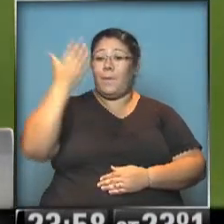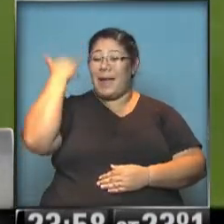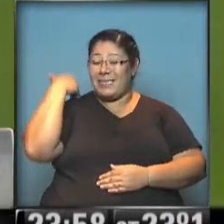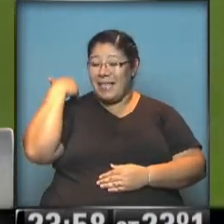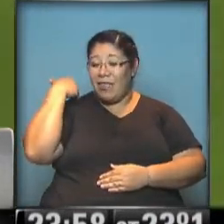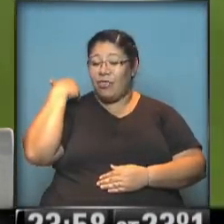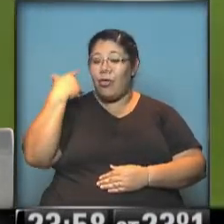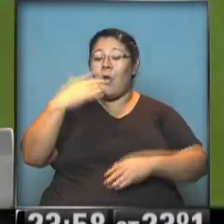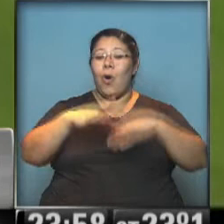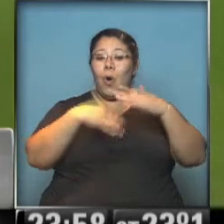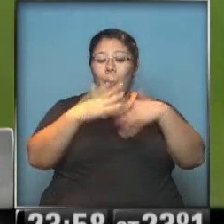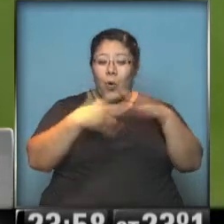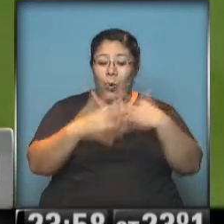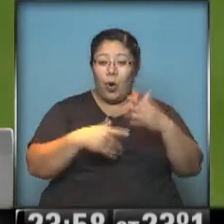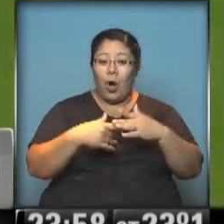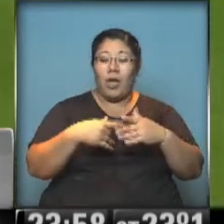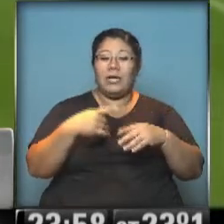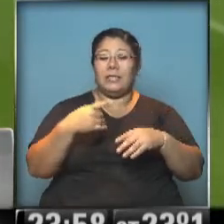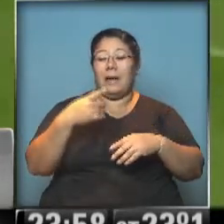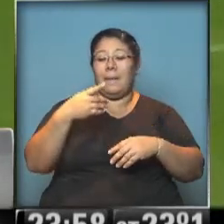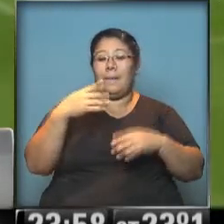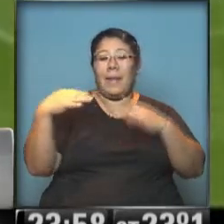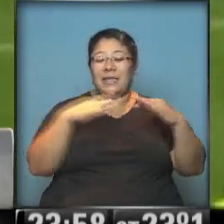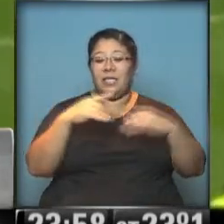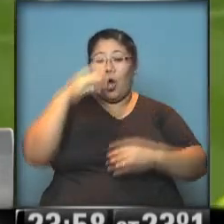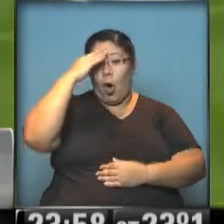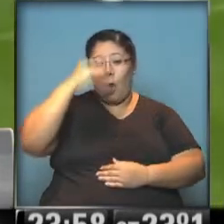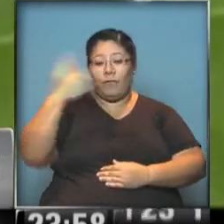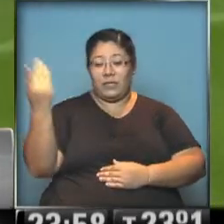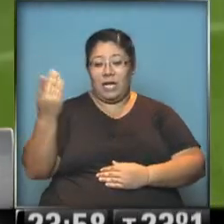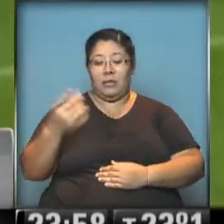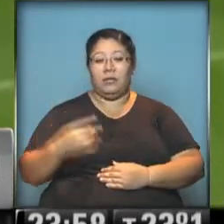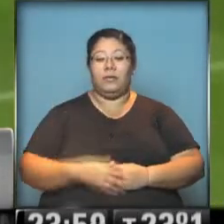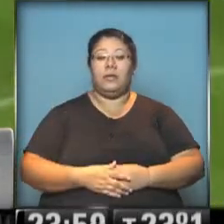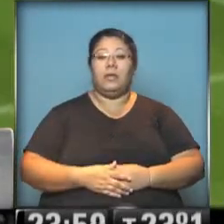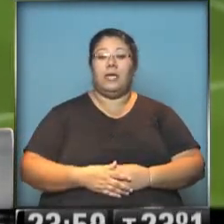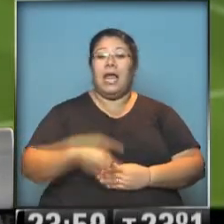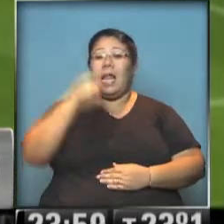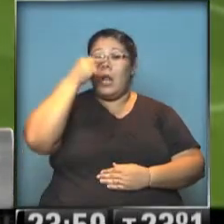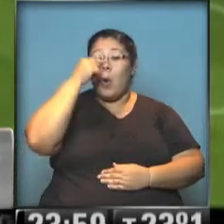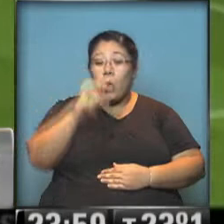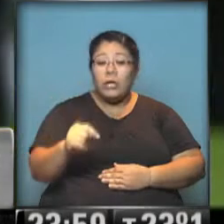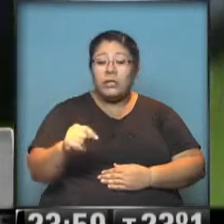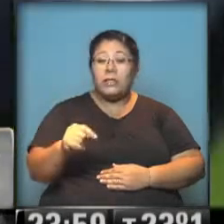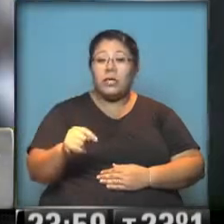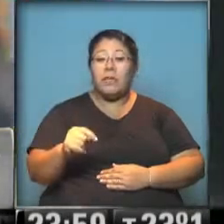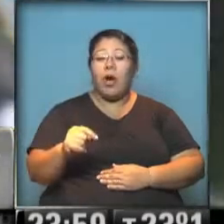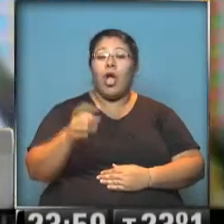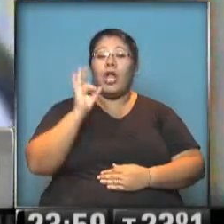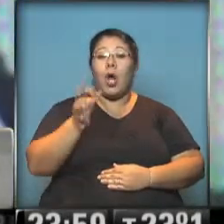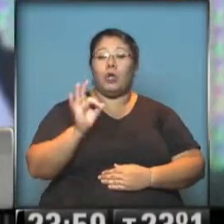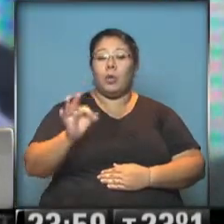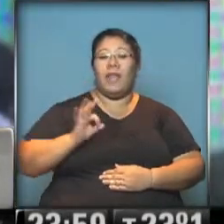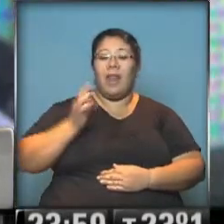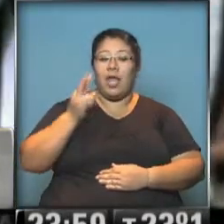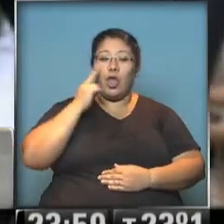el último partido oficial con el Norwich frente al West Bromwich. Y el último partido oficial en Newcastle fue en octubre de